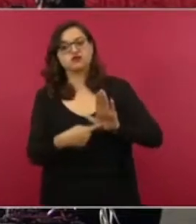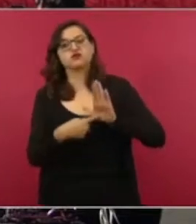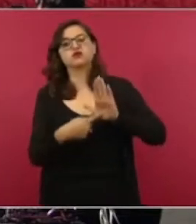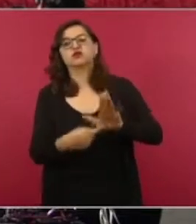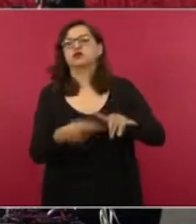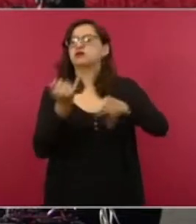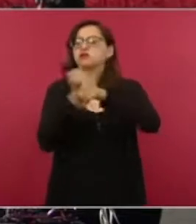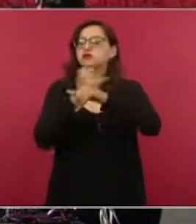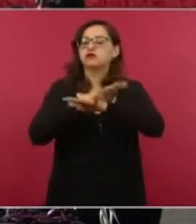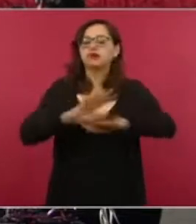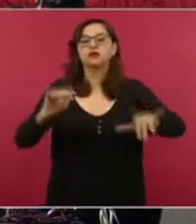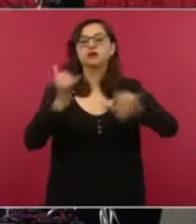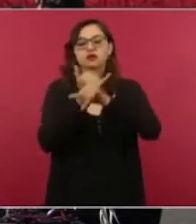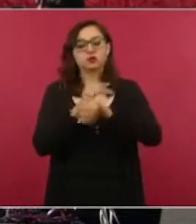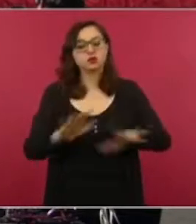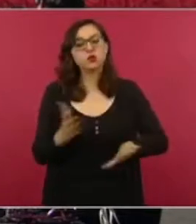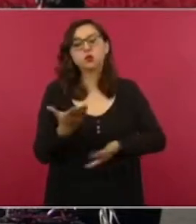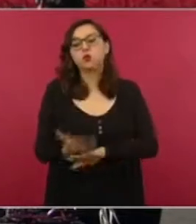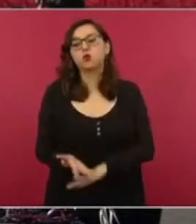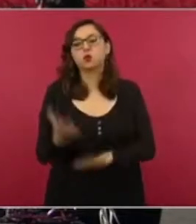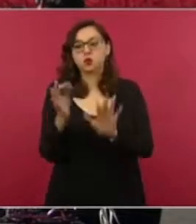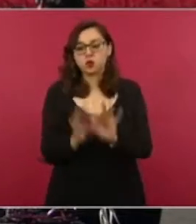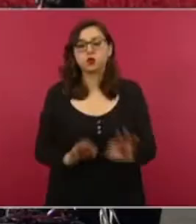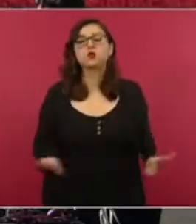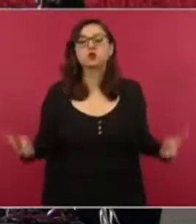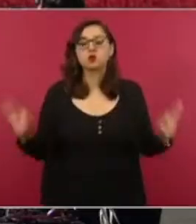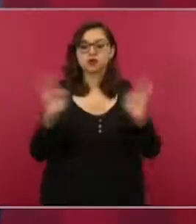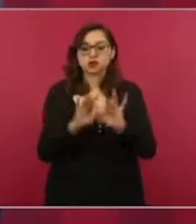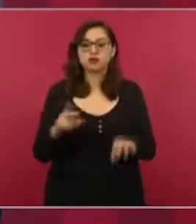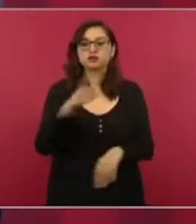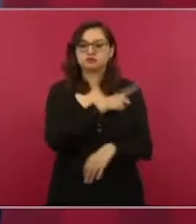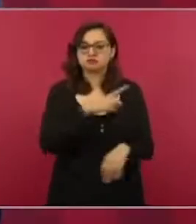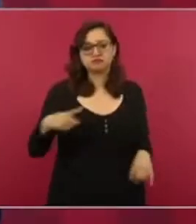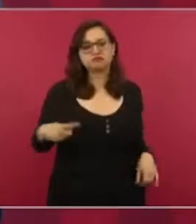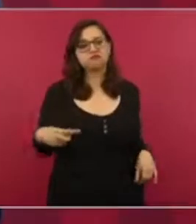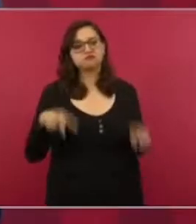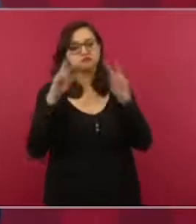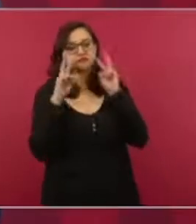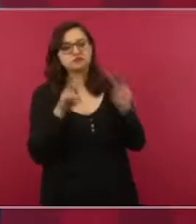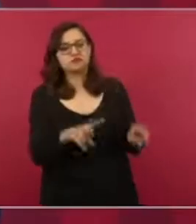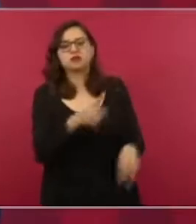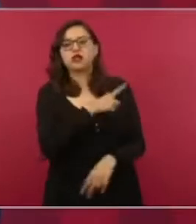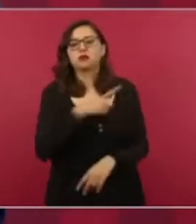tenemos que darle tiempo a esto.